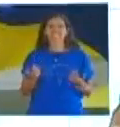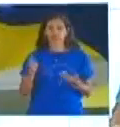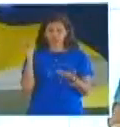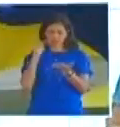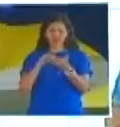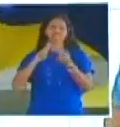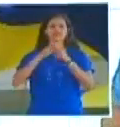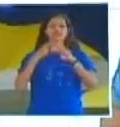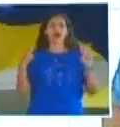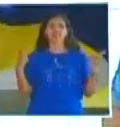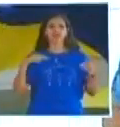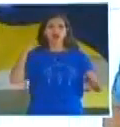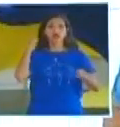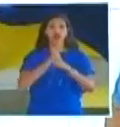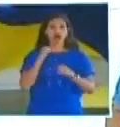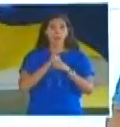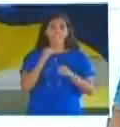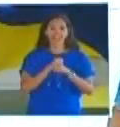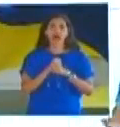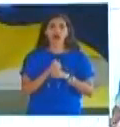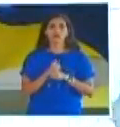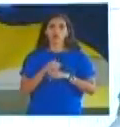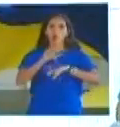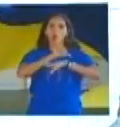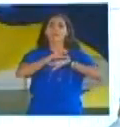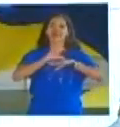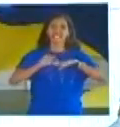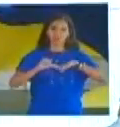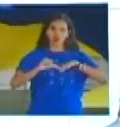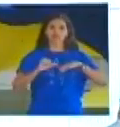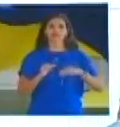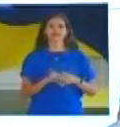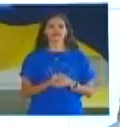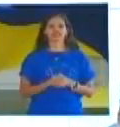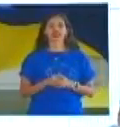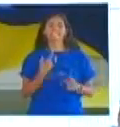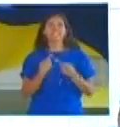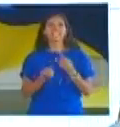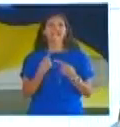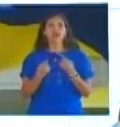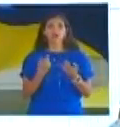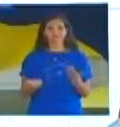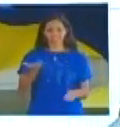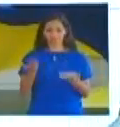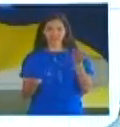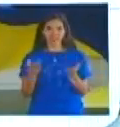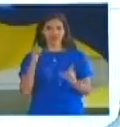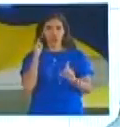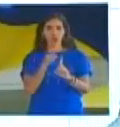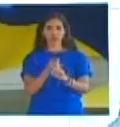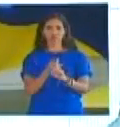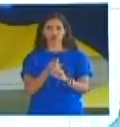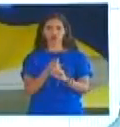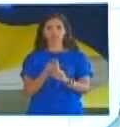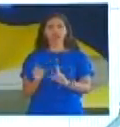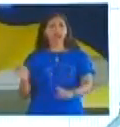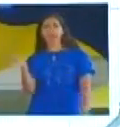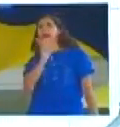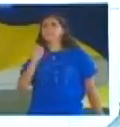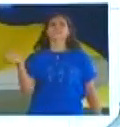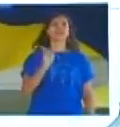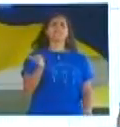paz, trabajo, cooperación, y las cosas se miden en concreto. A mí no me